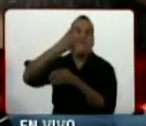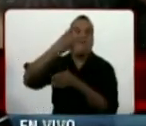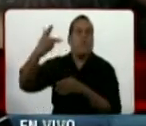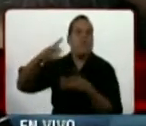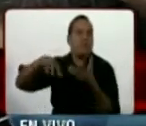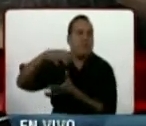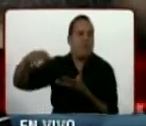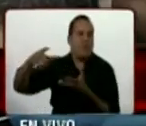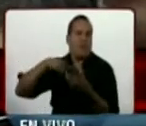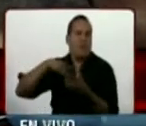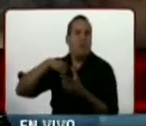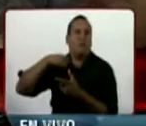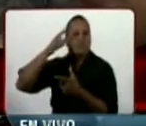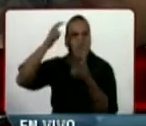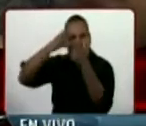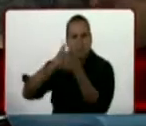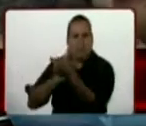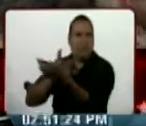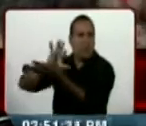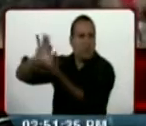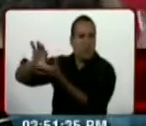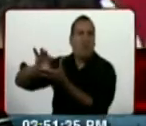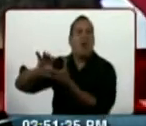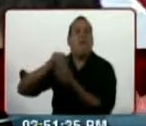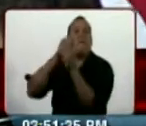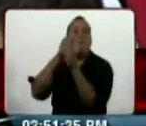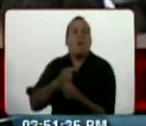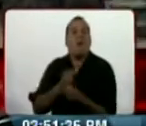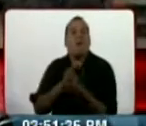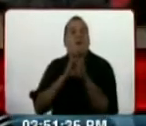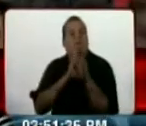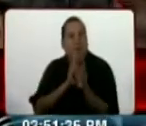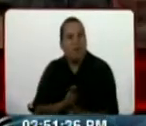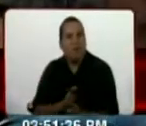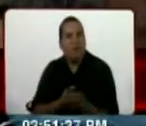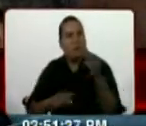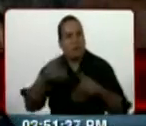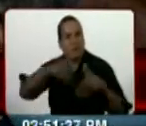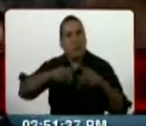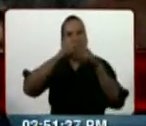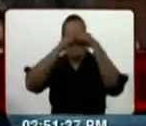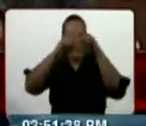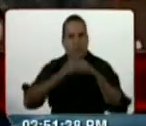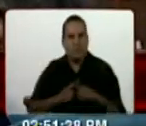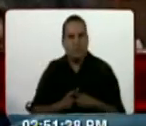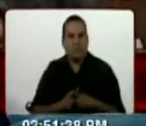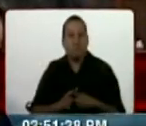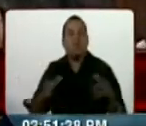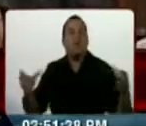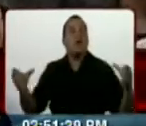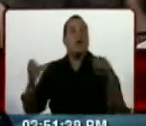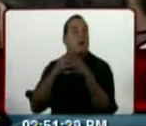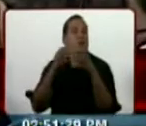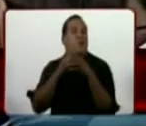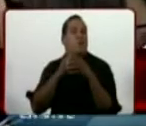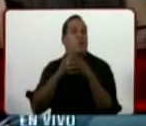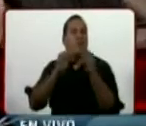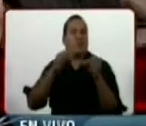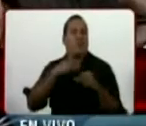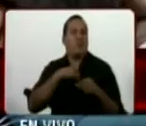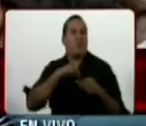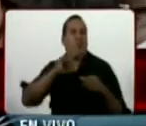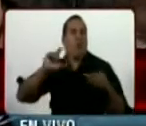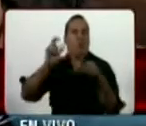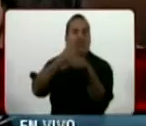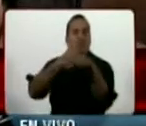estar esperando los resultados electorales y va a estar reunido ahí con el alto mando político.